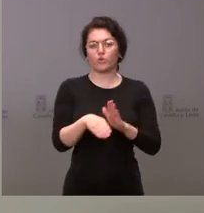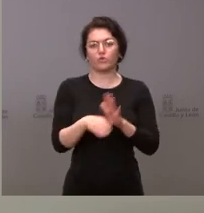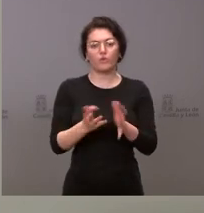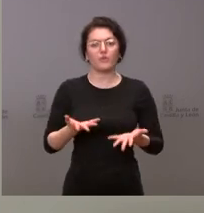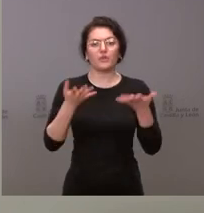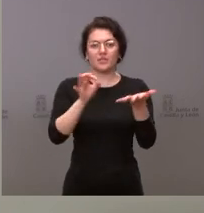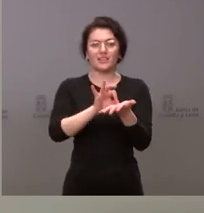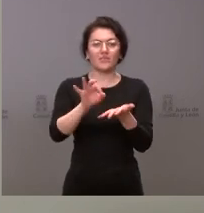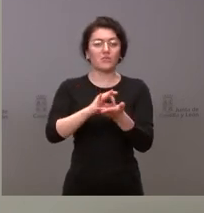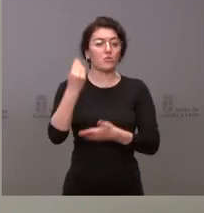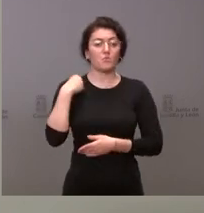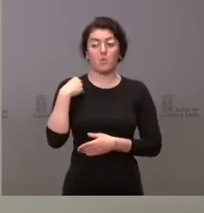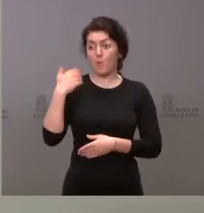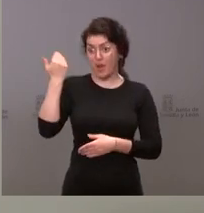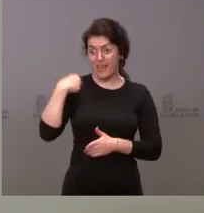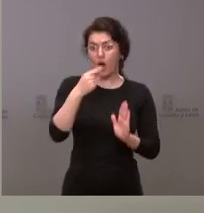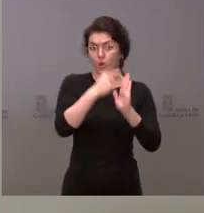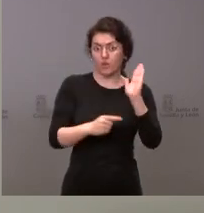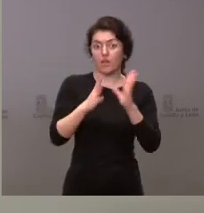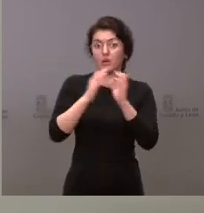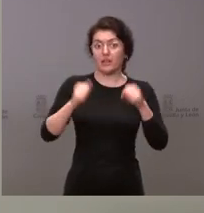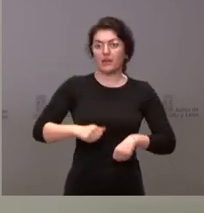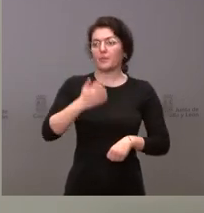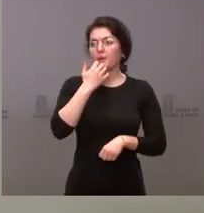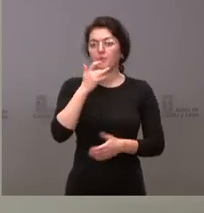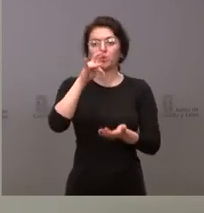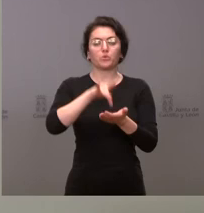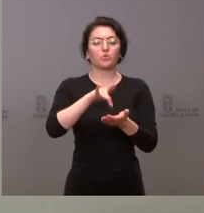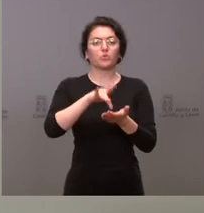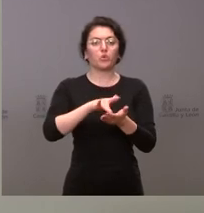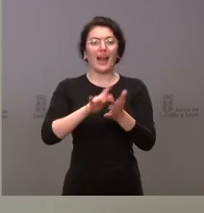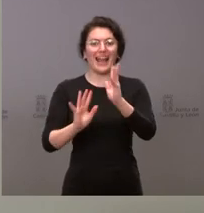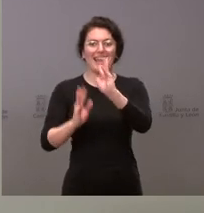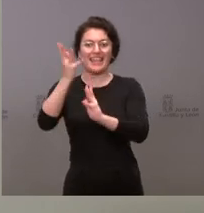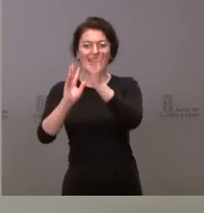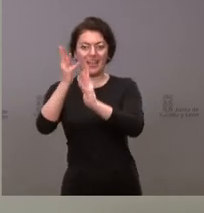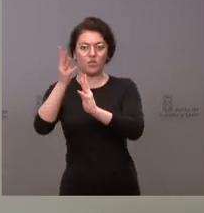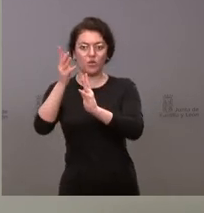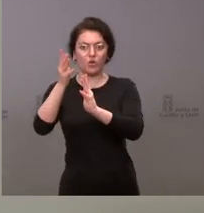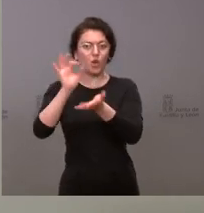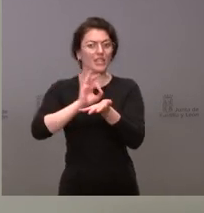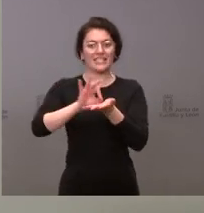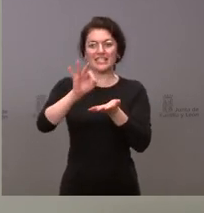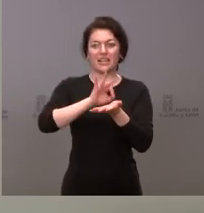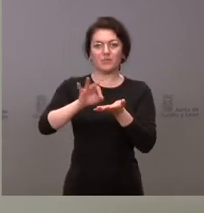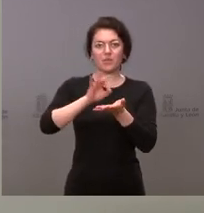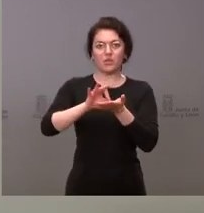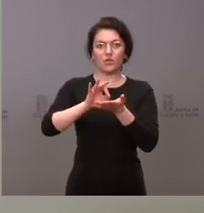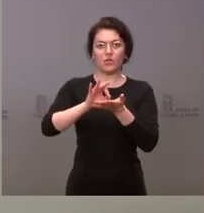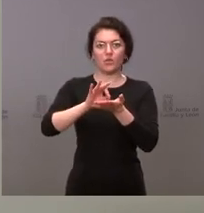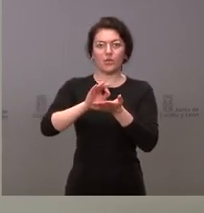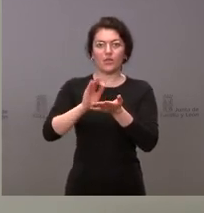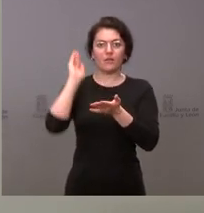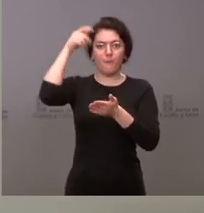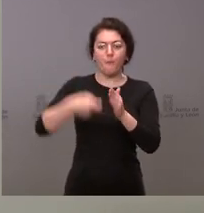que hemos acordado y que cuando haya un incendio en alguna de esas comunidades autónomas los servicios de extinción de incendios de la junta de